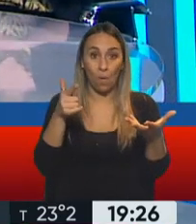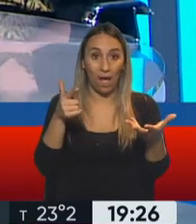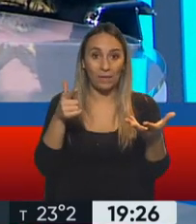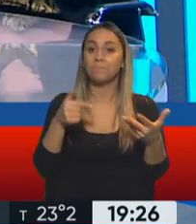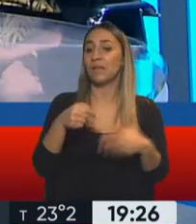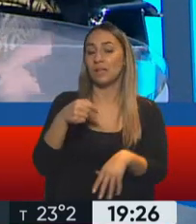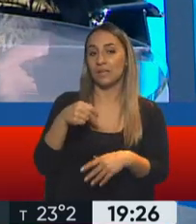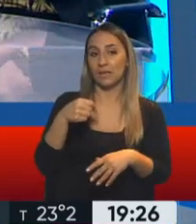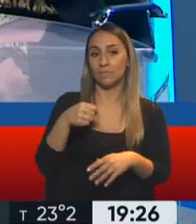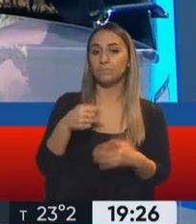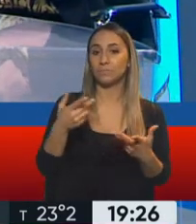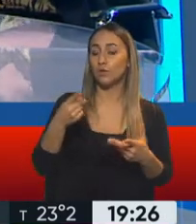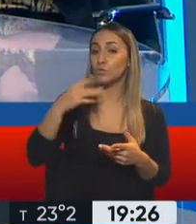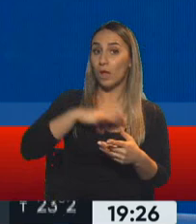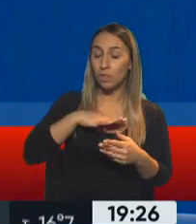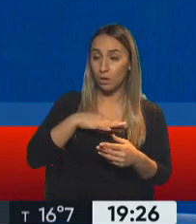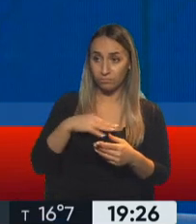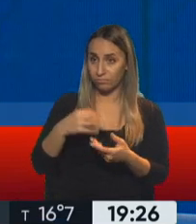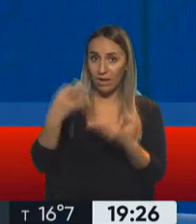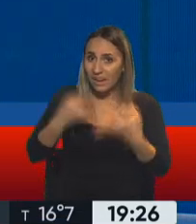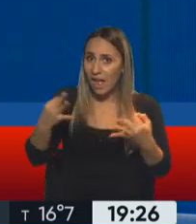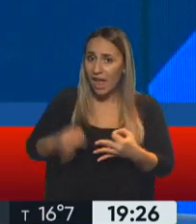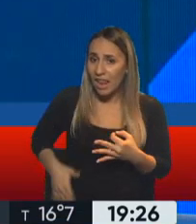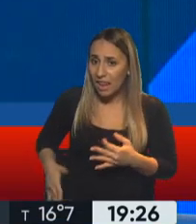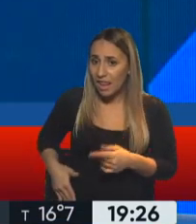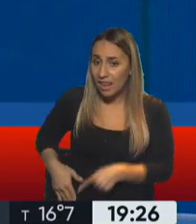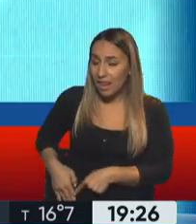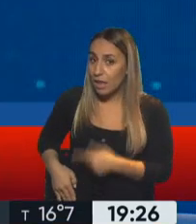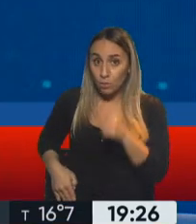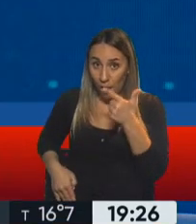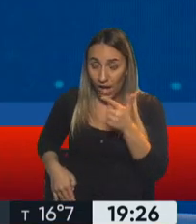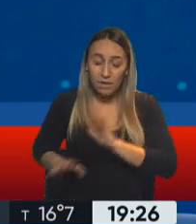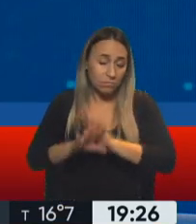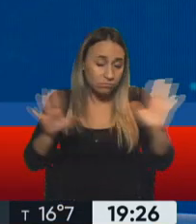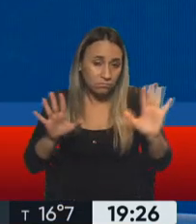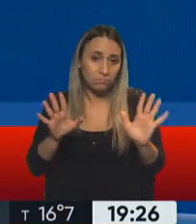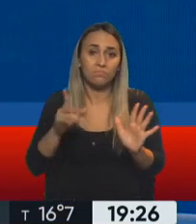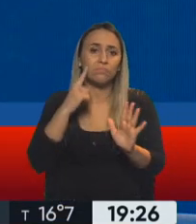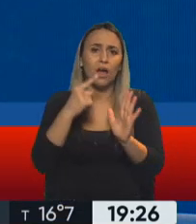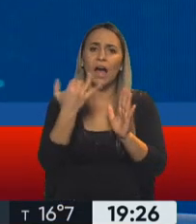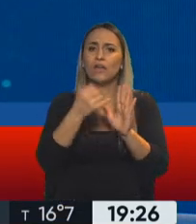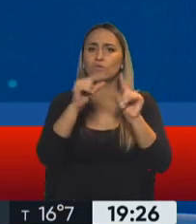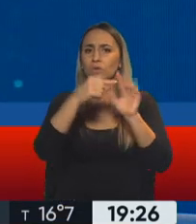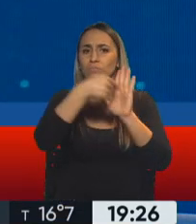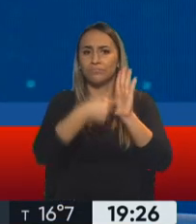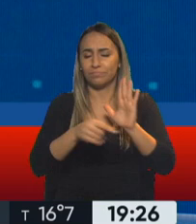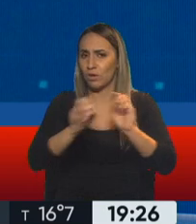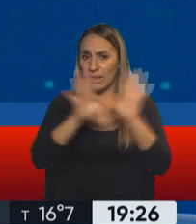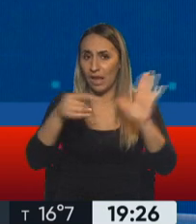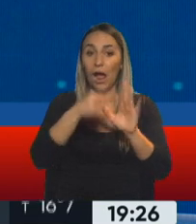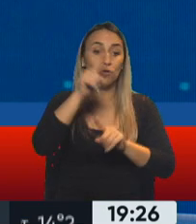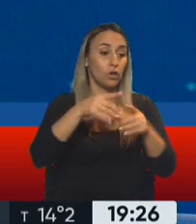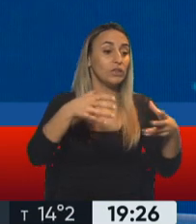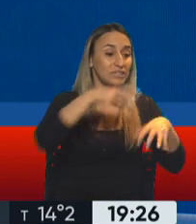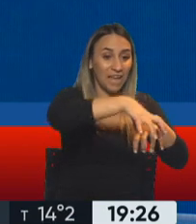hoy tenemos, ver, que son los reales, indicadores, en los bolsillos, claro, no van a dejar de ser meras estadísticas. Claro, los indicadores son muy concretos. Hay sí. sectores que están activos,